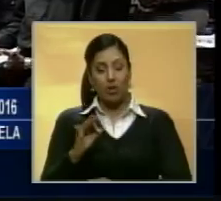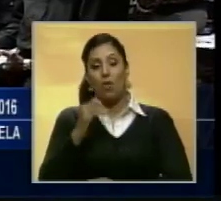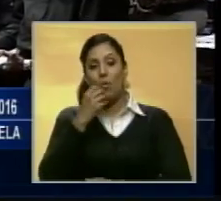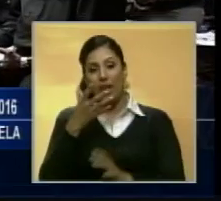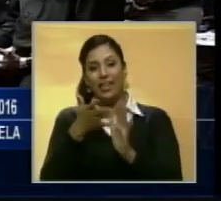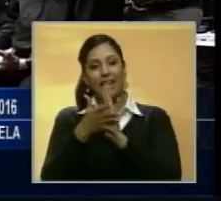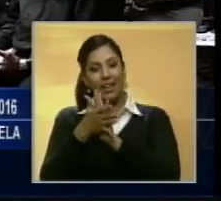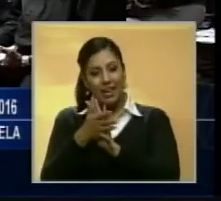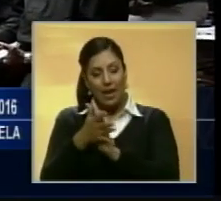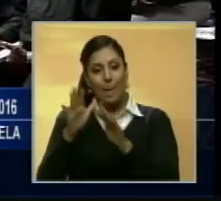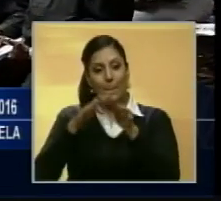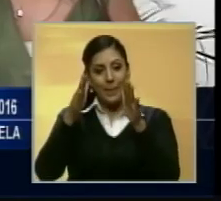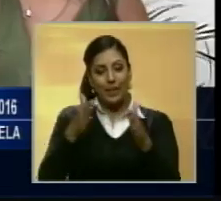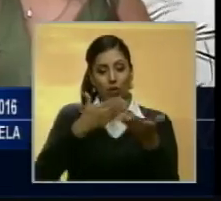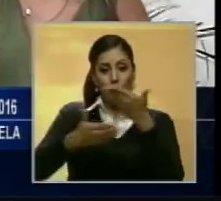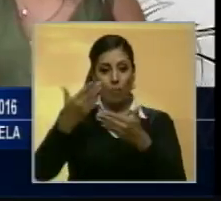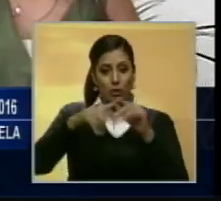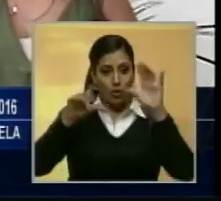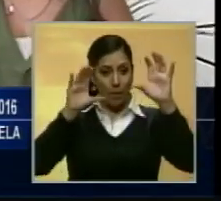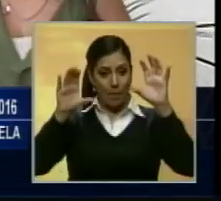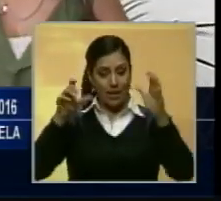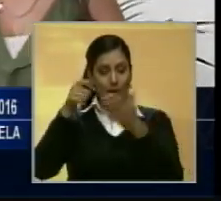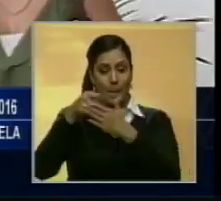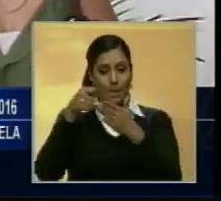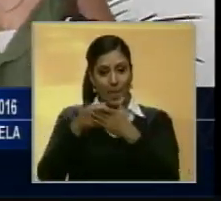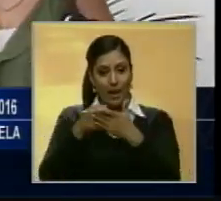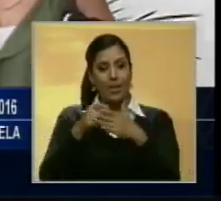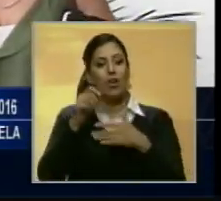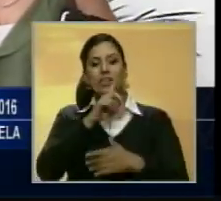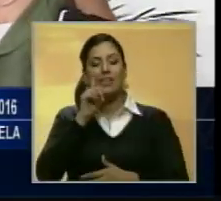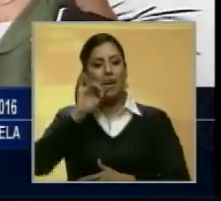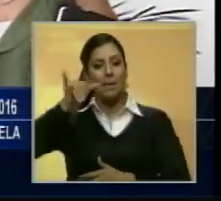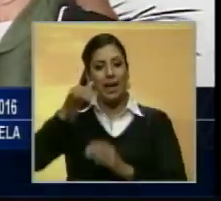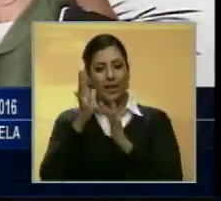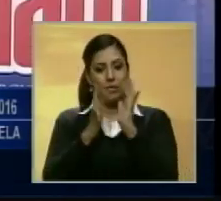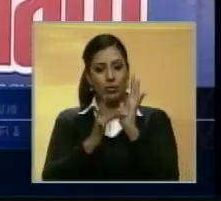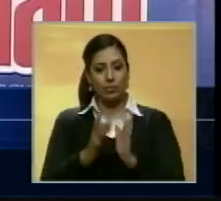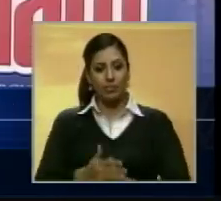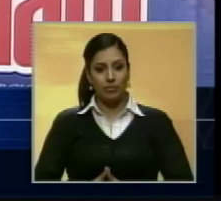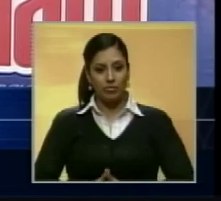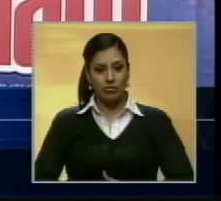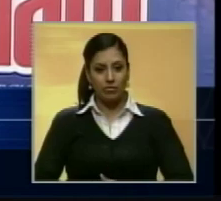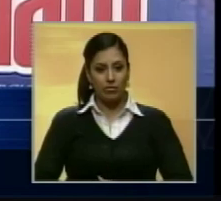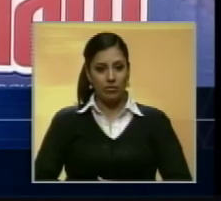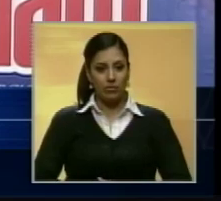las declaraciones del ministro de Comercio Exterior e Inversión Extranjera, Jesús Faría.